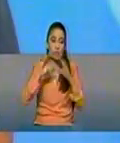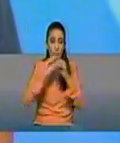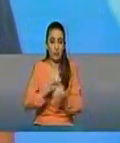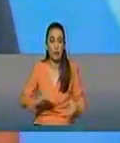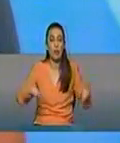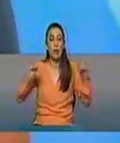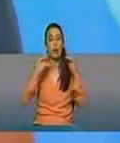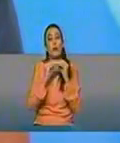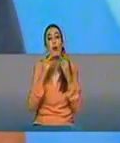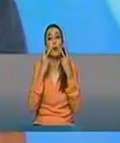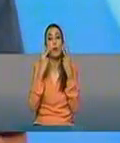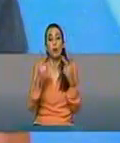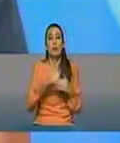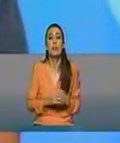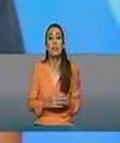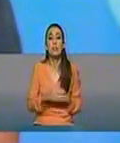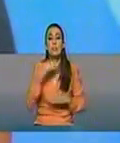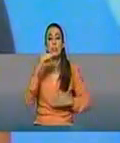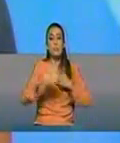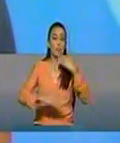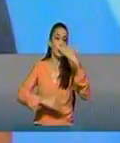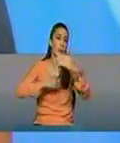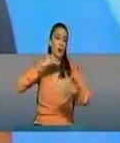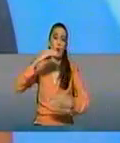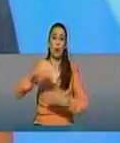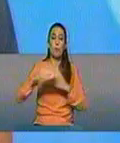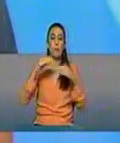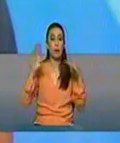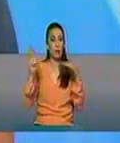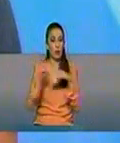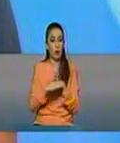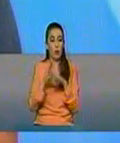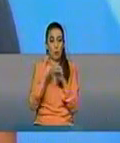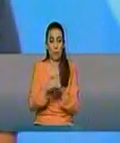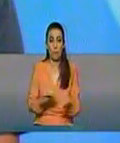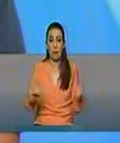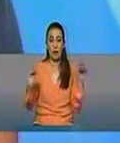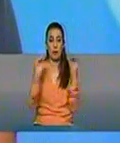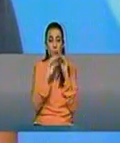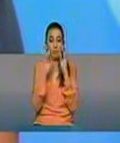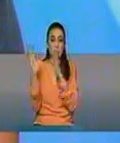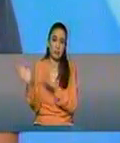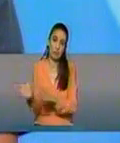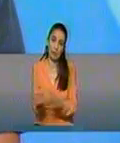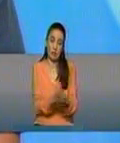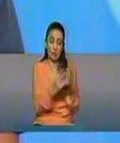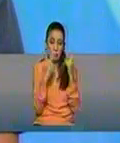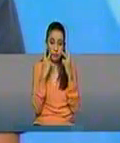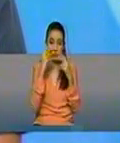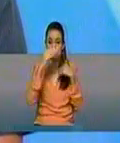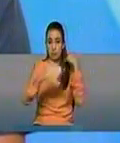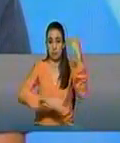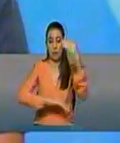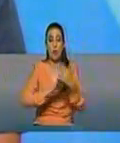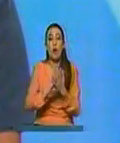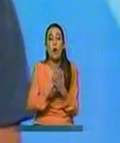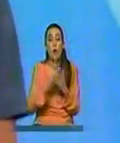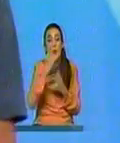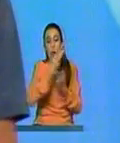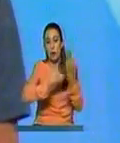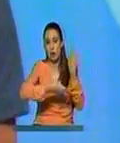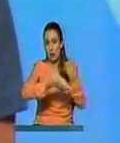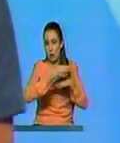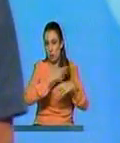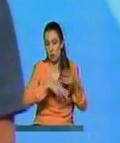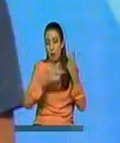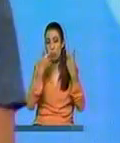capital. Eso además genera una competencia con la banca, porque el tú tener otras fuentes de ingresos o inversiones para tus negocios va a generar que hay